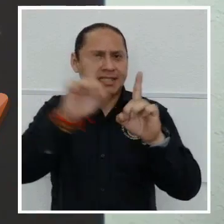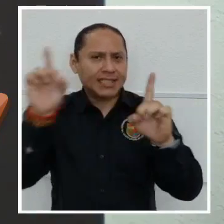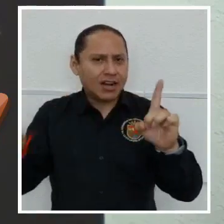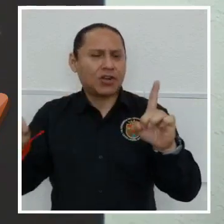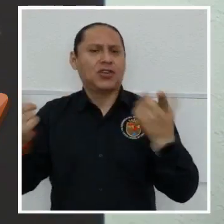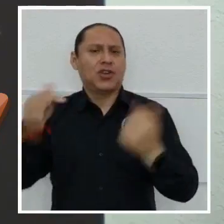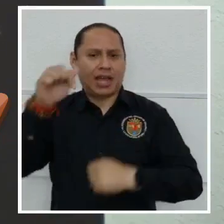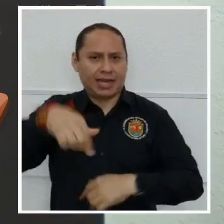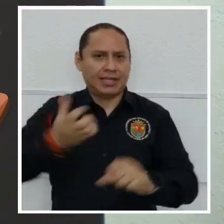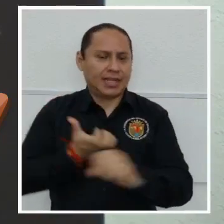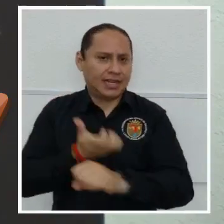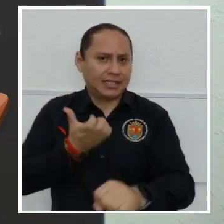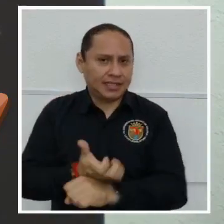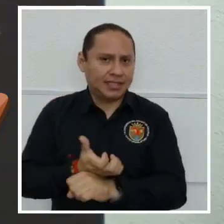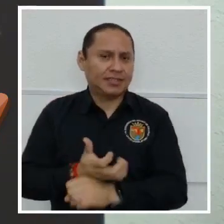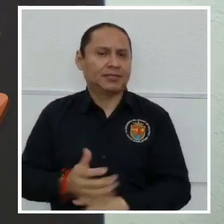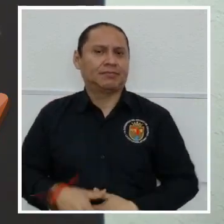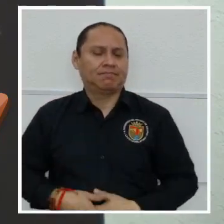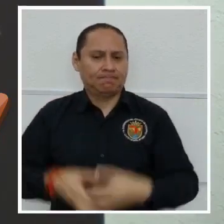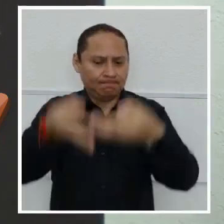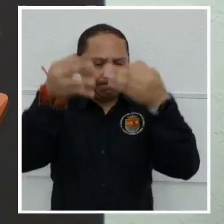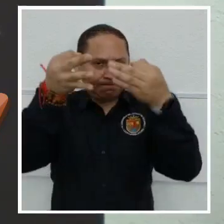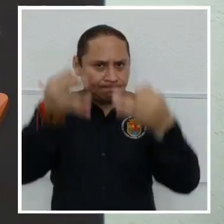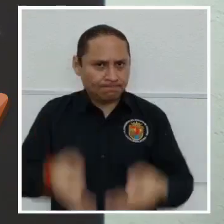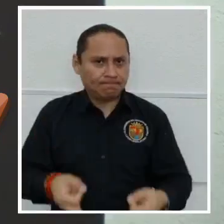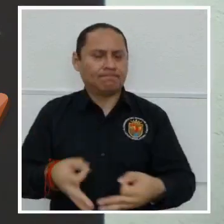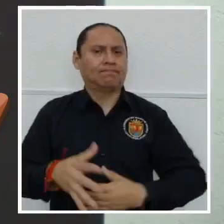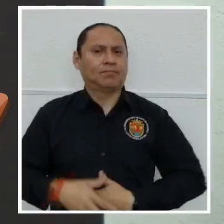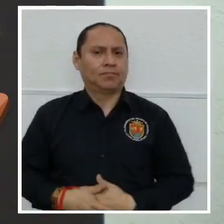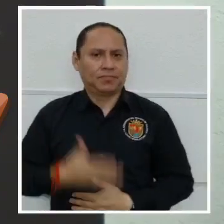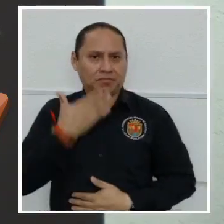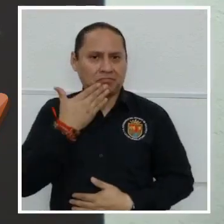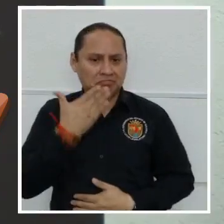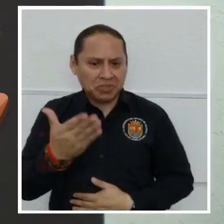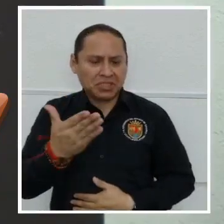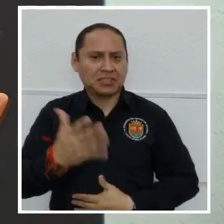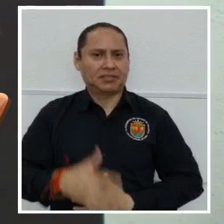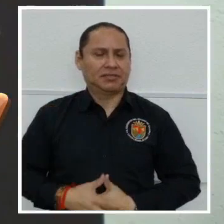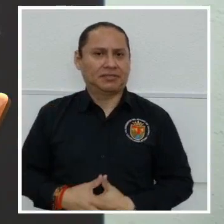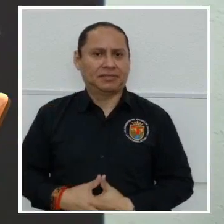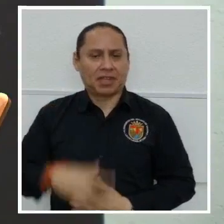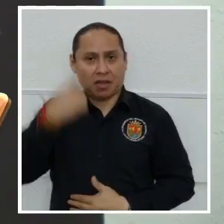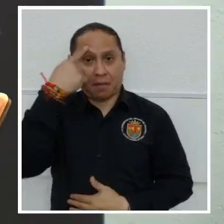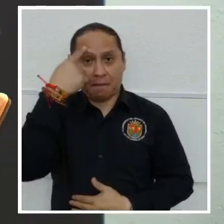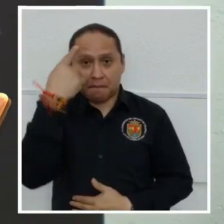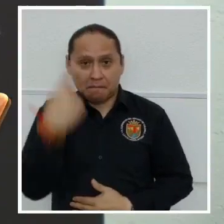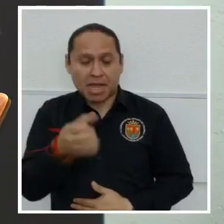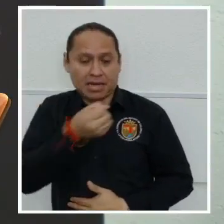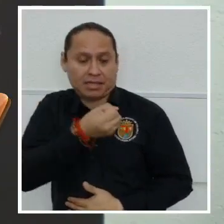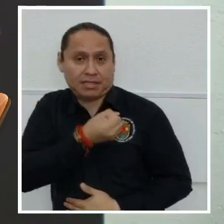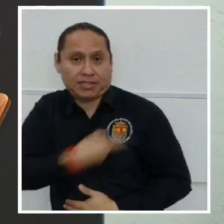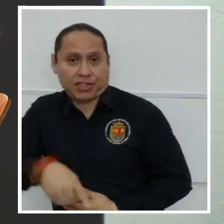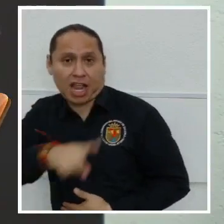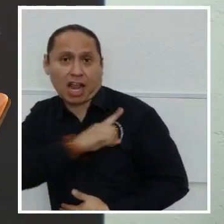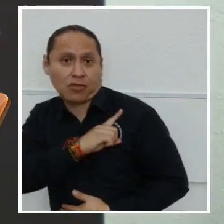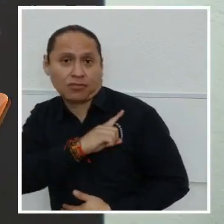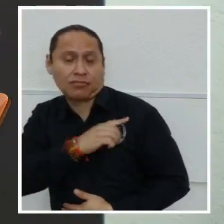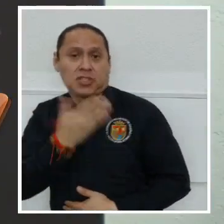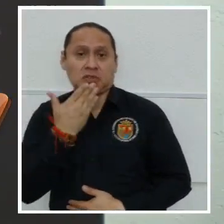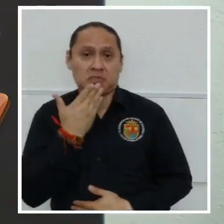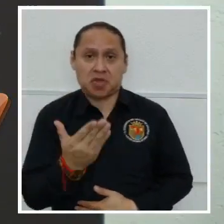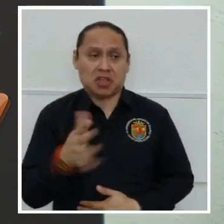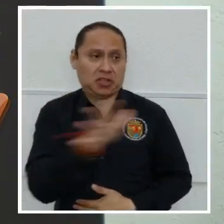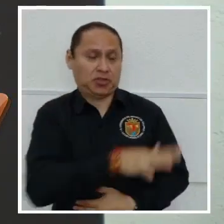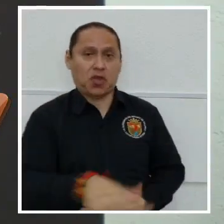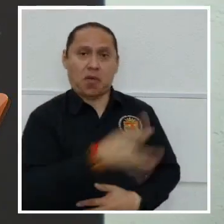estado y su calidad es factor determinante para la salud y bienestar